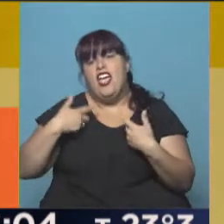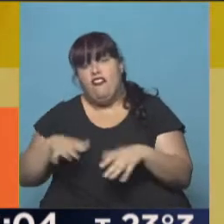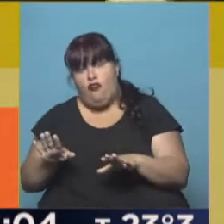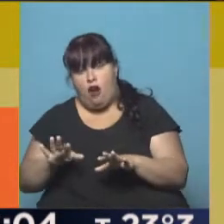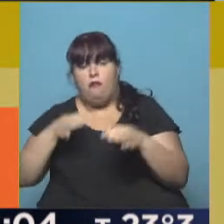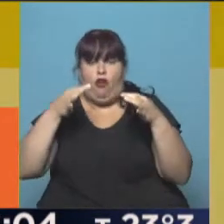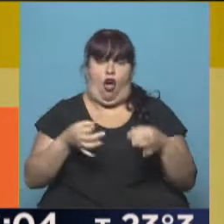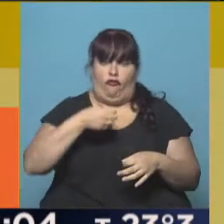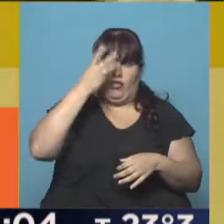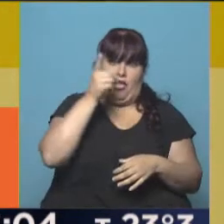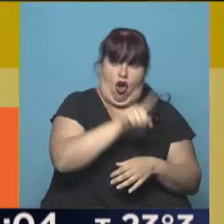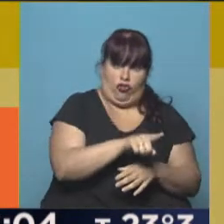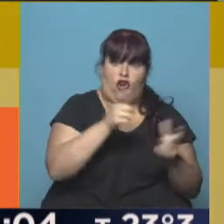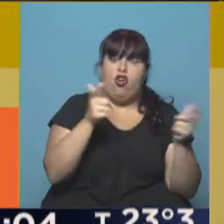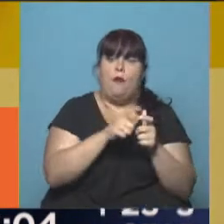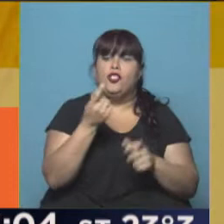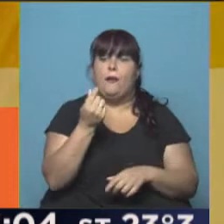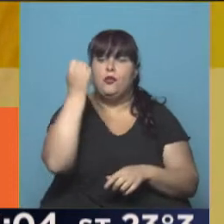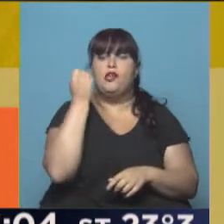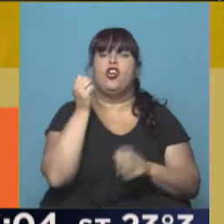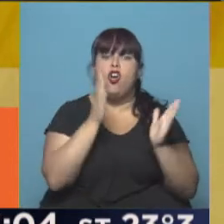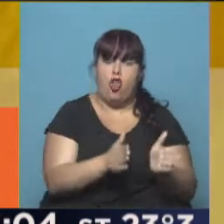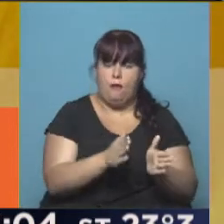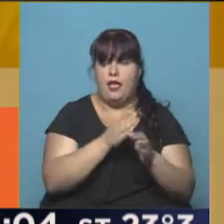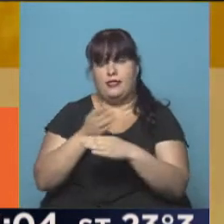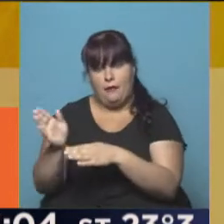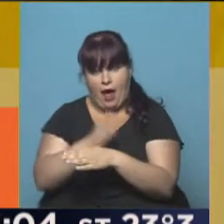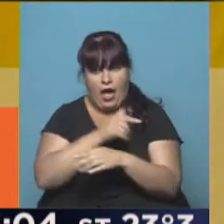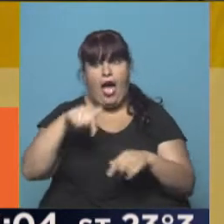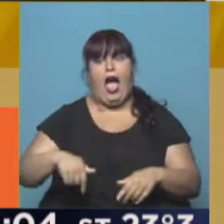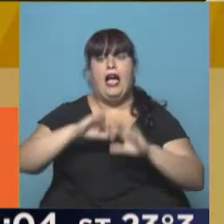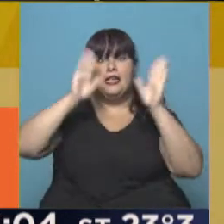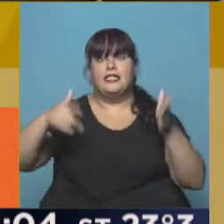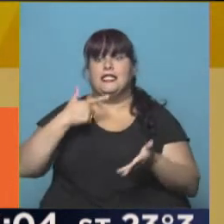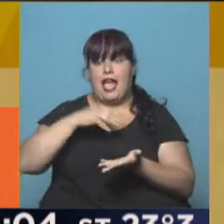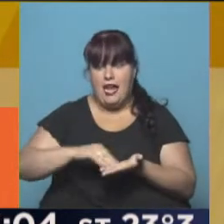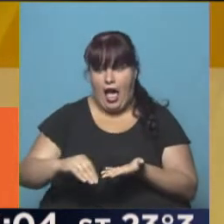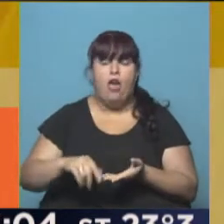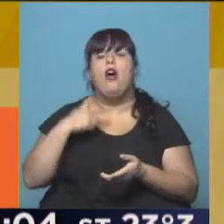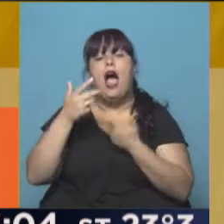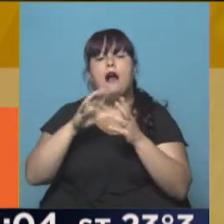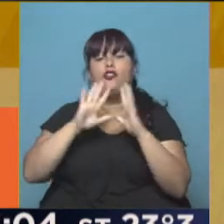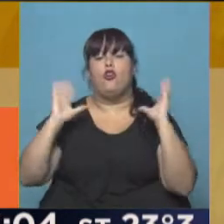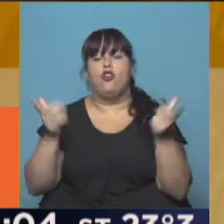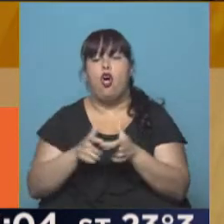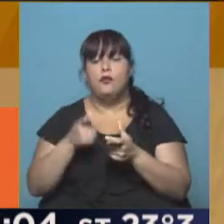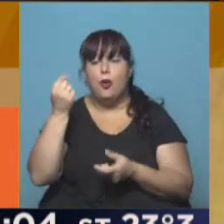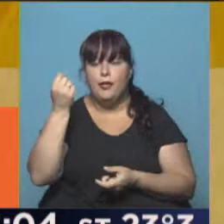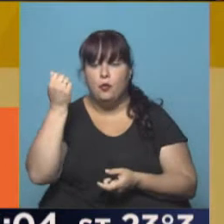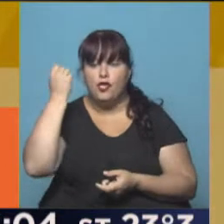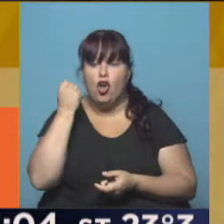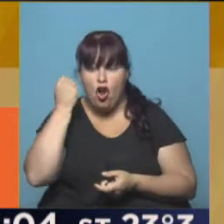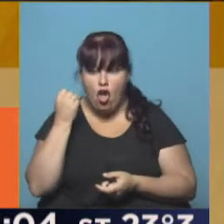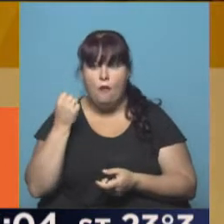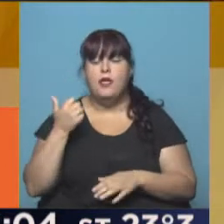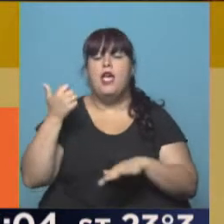lado y en la reunión formal de la Comisión de Presupuesto y Hacienda por el otro, aquí en el Senado Nacional. Hablamos del plenario de la Comisión de Presupuesto y Hacienda